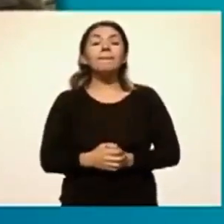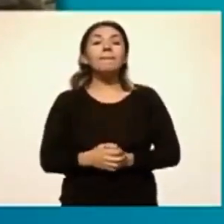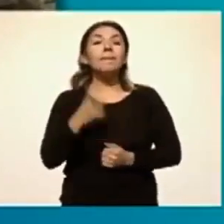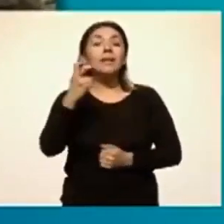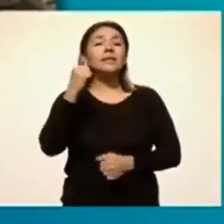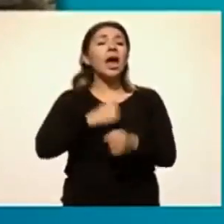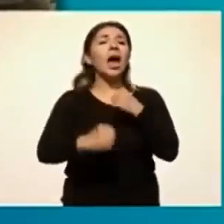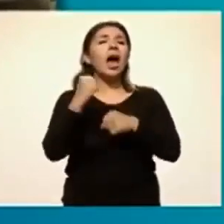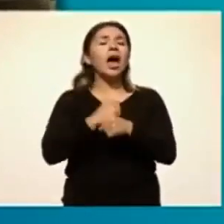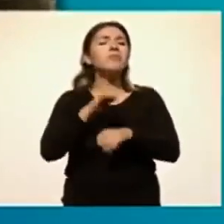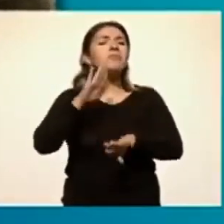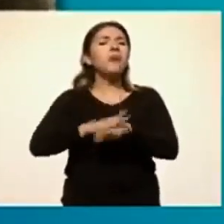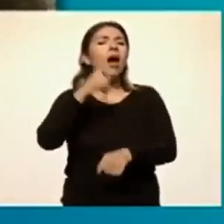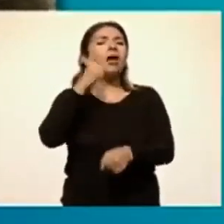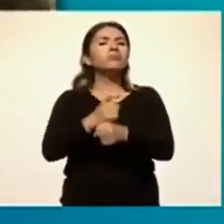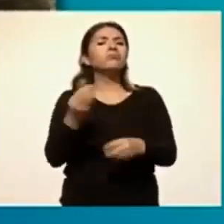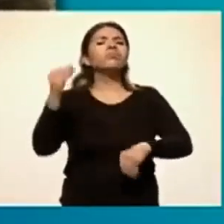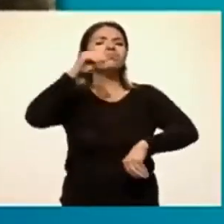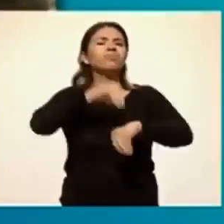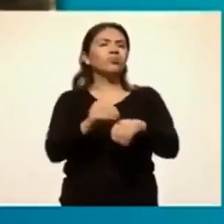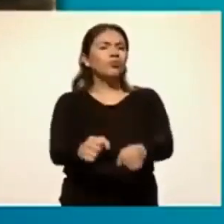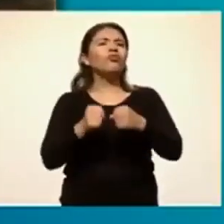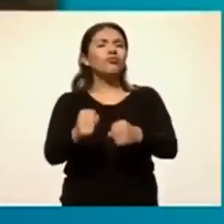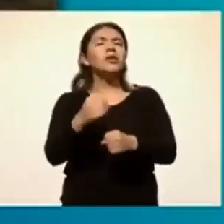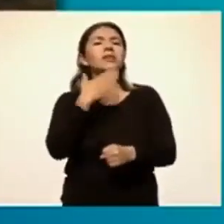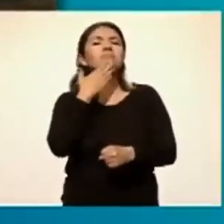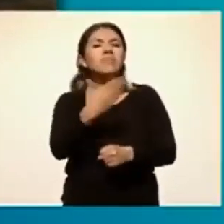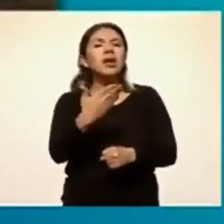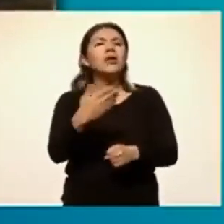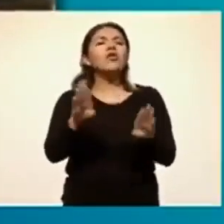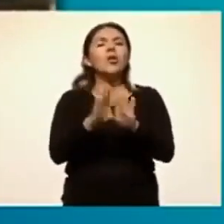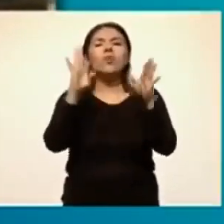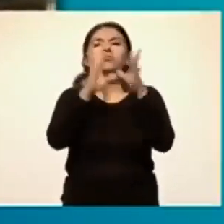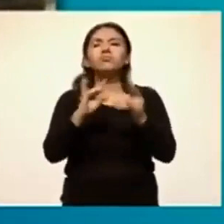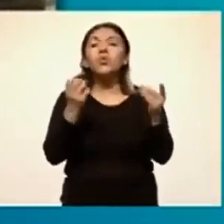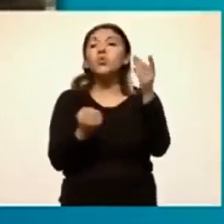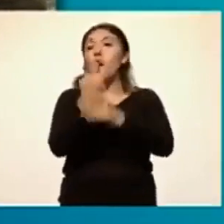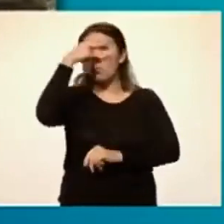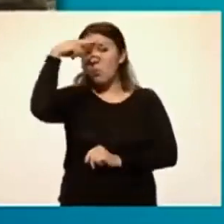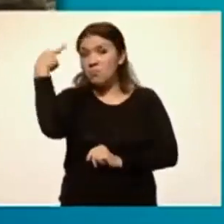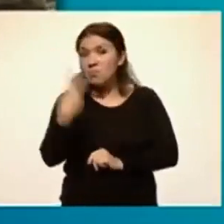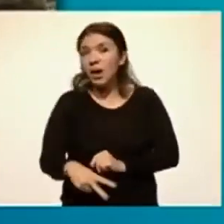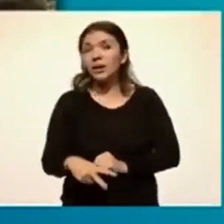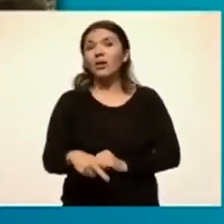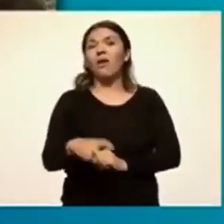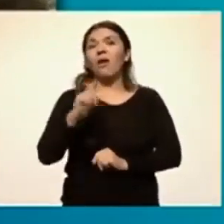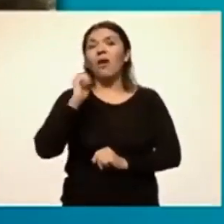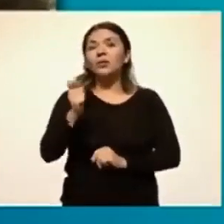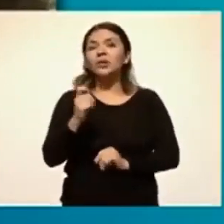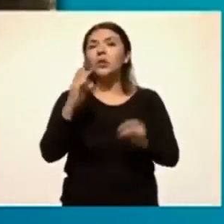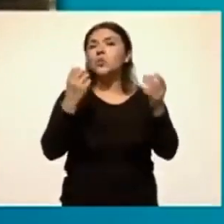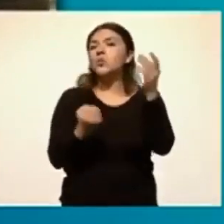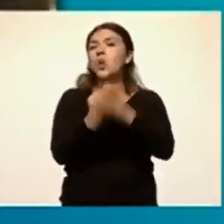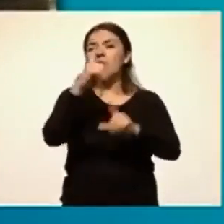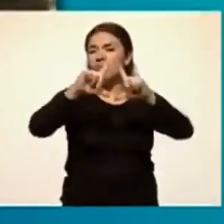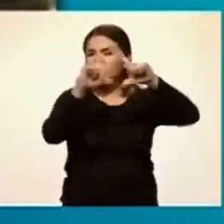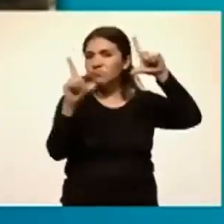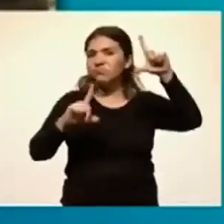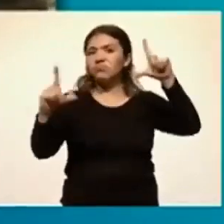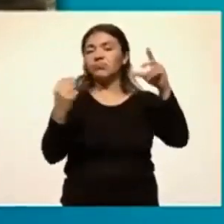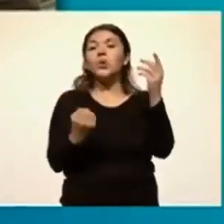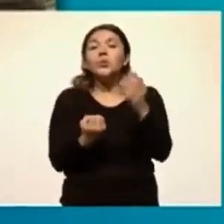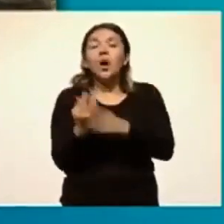Eran años en los que se consolidaba o se hablaba de un nuevo México, de una nueva nación que